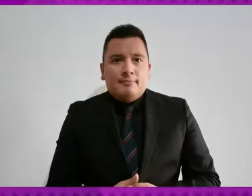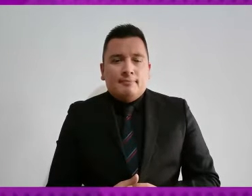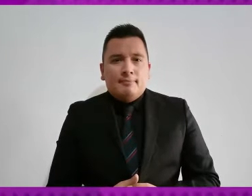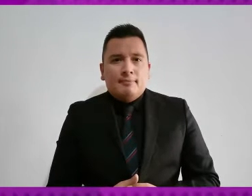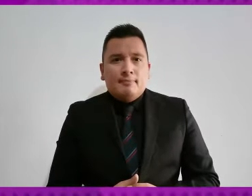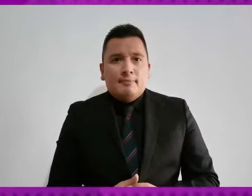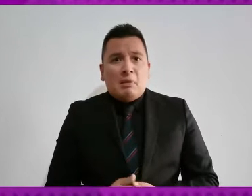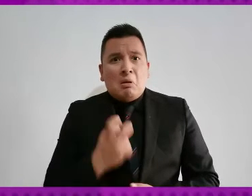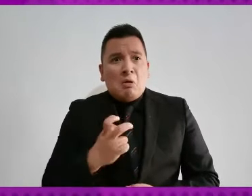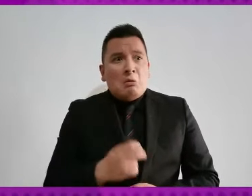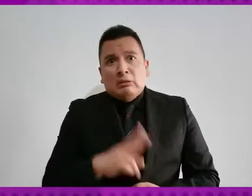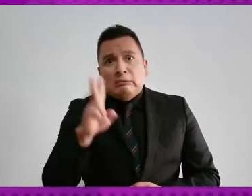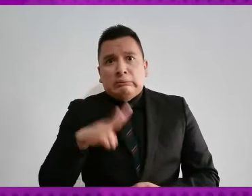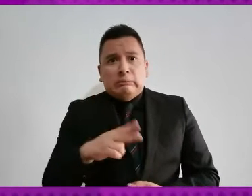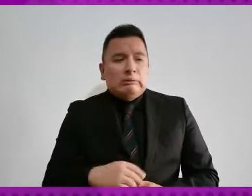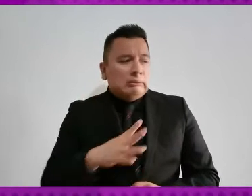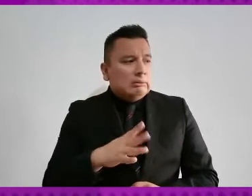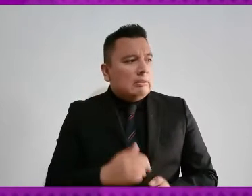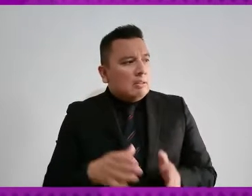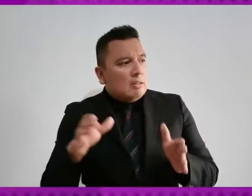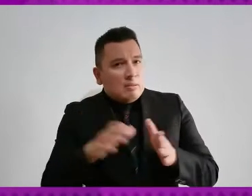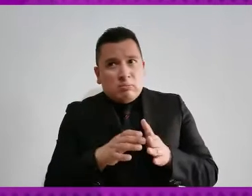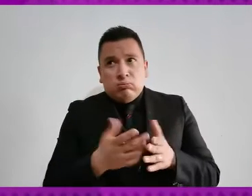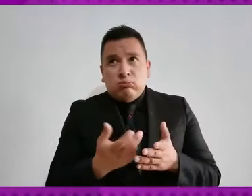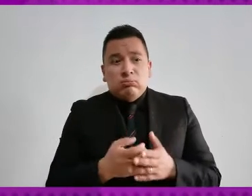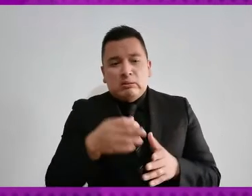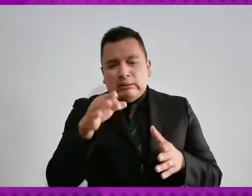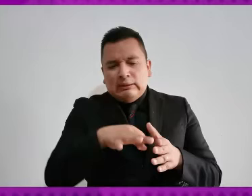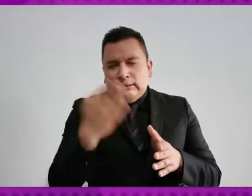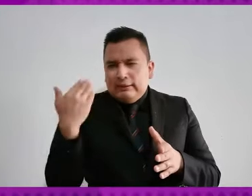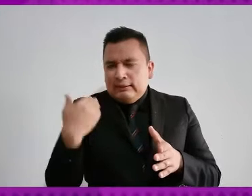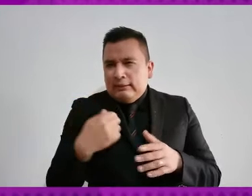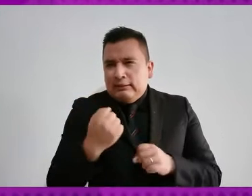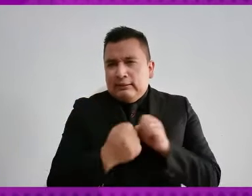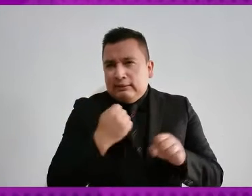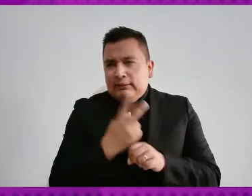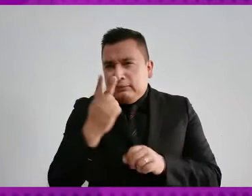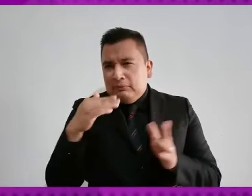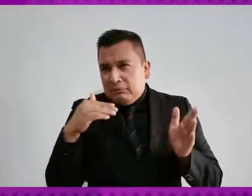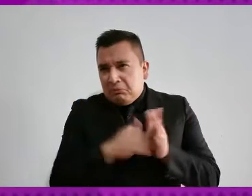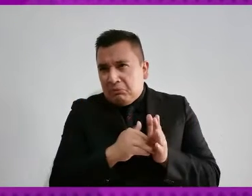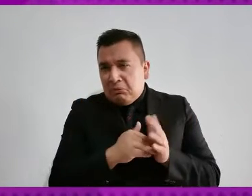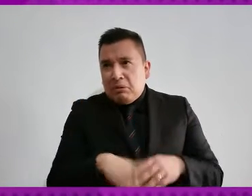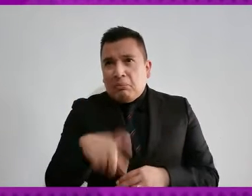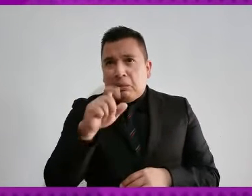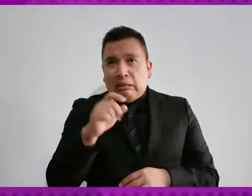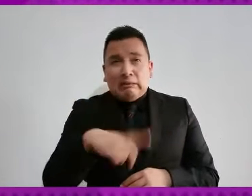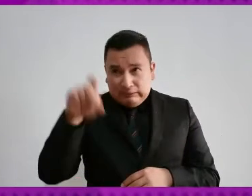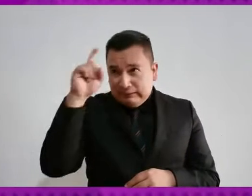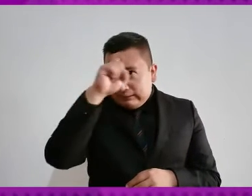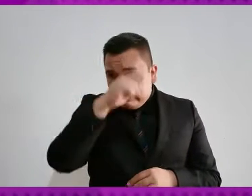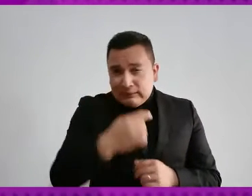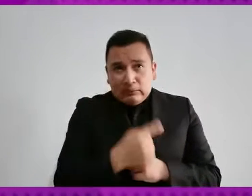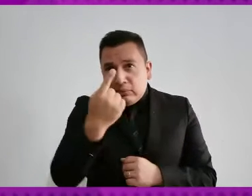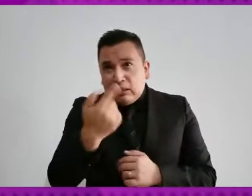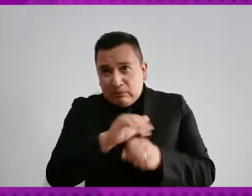Sí, sin duda un proceso electoral exitoso, como usted lo menciona, bueno, pues sobre todo por el contexto de la